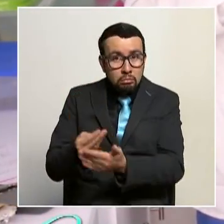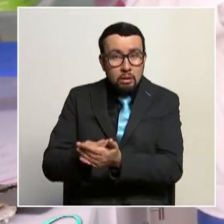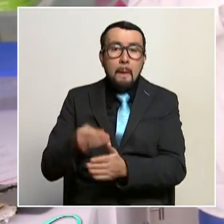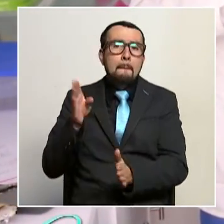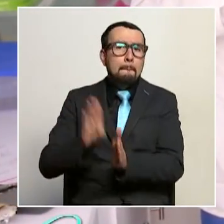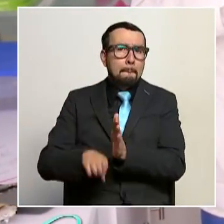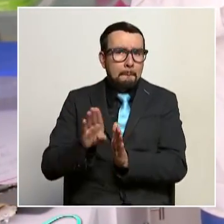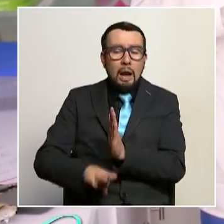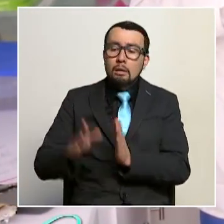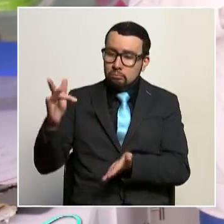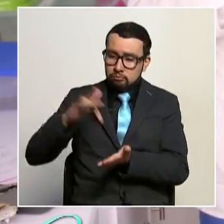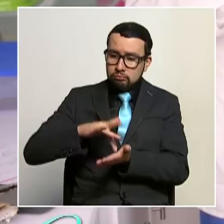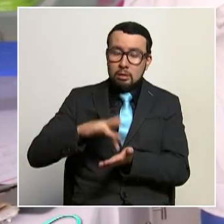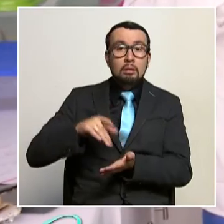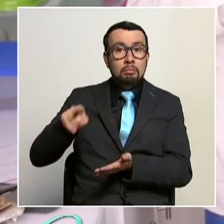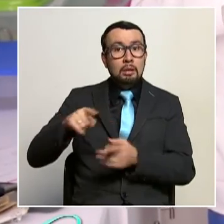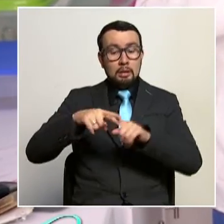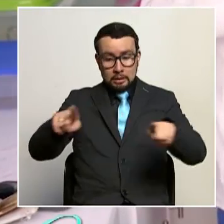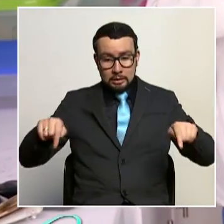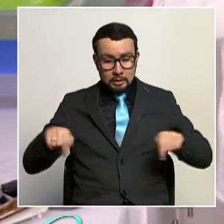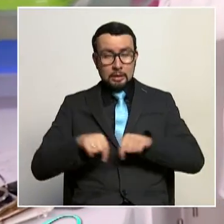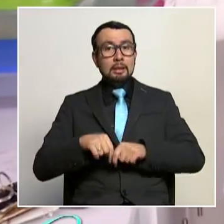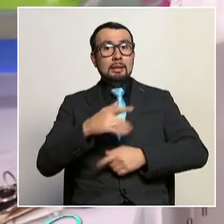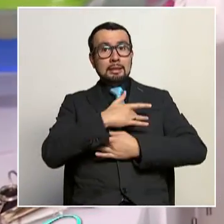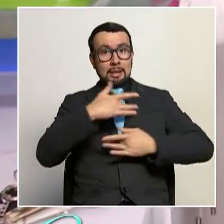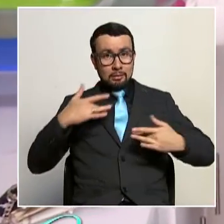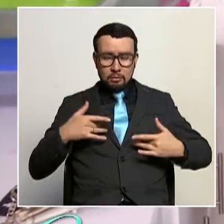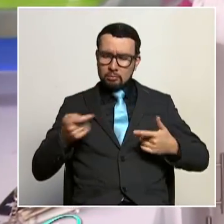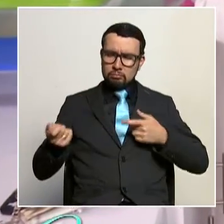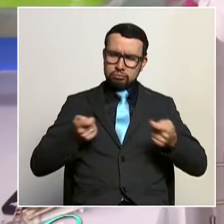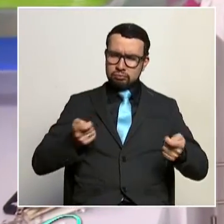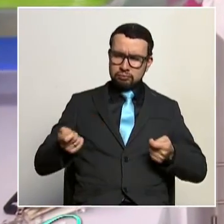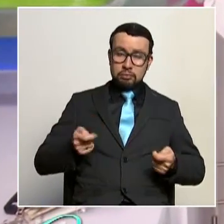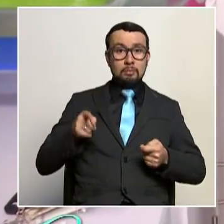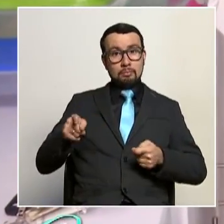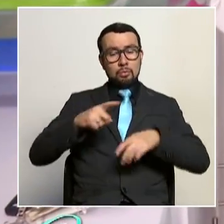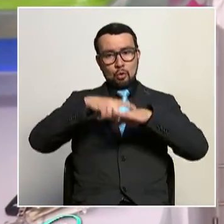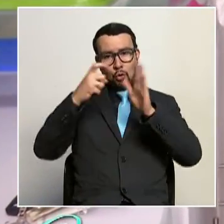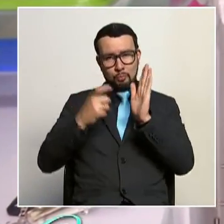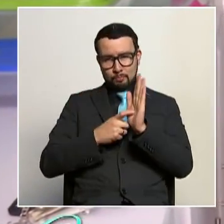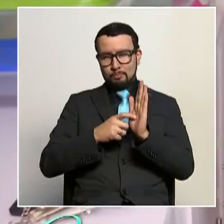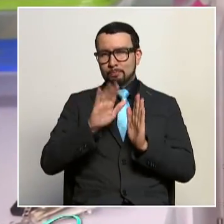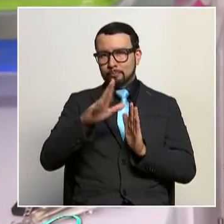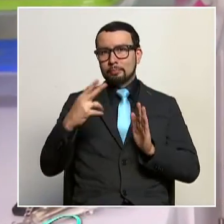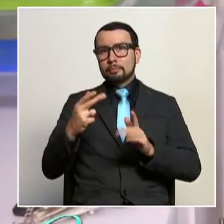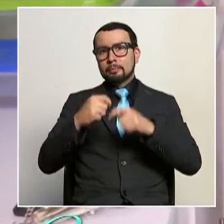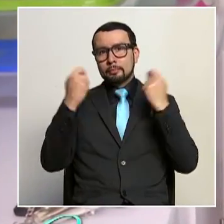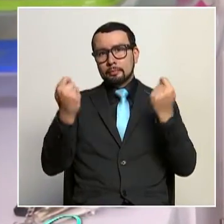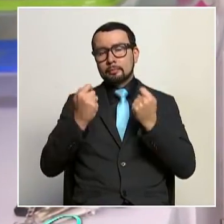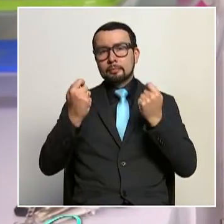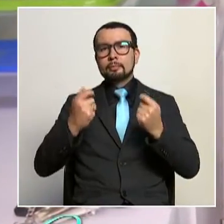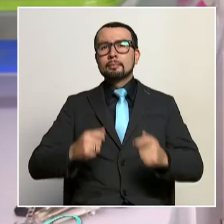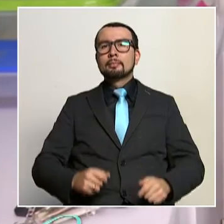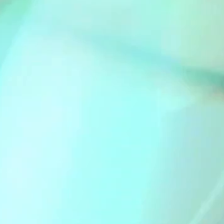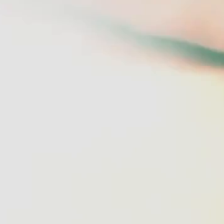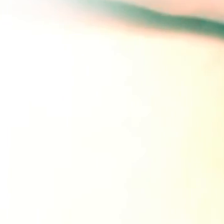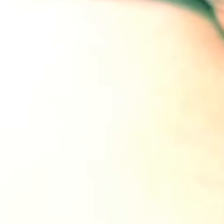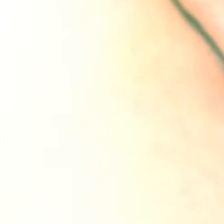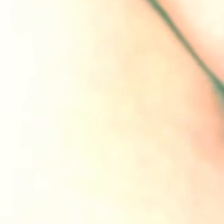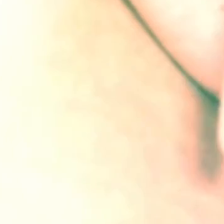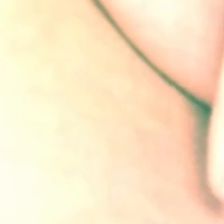que tratamos de hacer en nuestro Parque de la Salud para que tengan una evaluación ginecológica completa. Ya regresamos después de este corte de